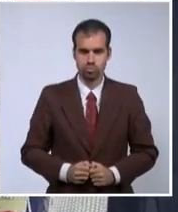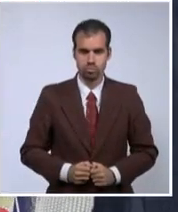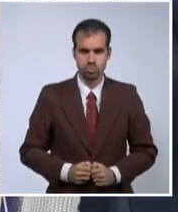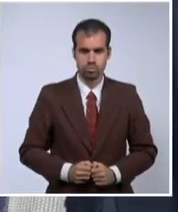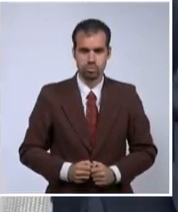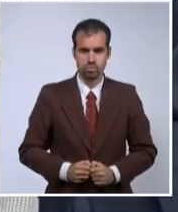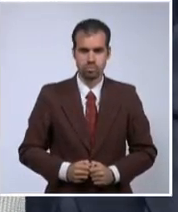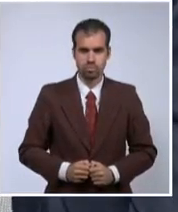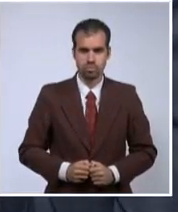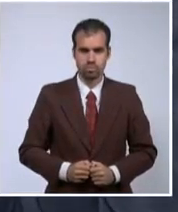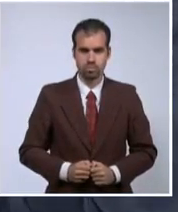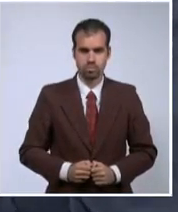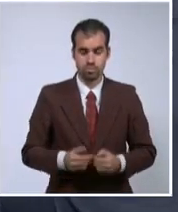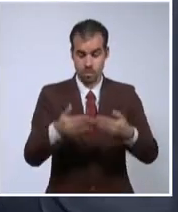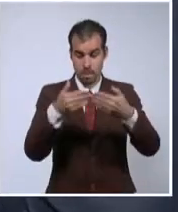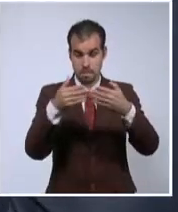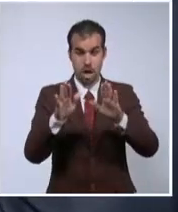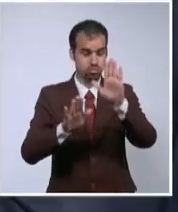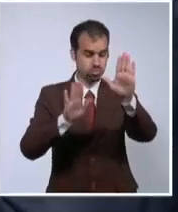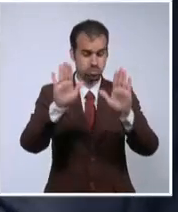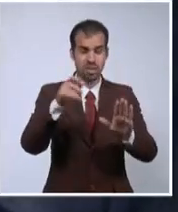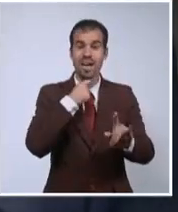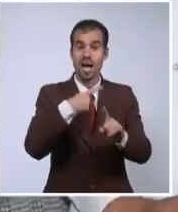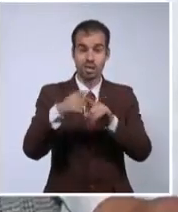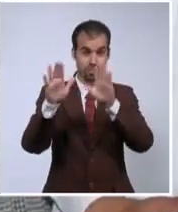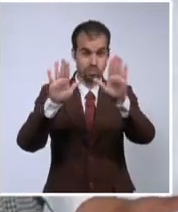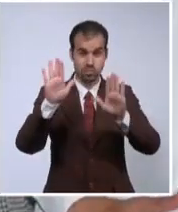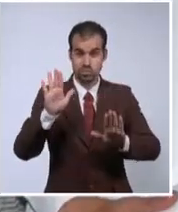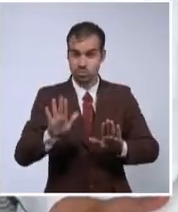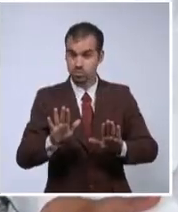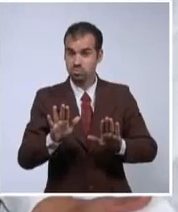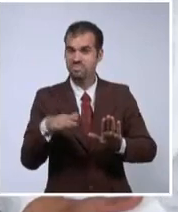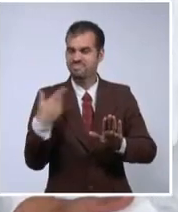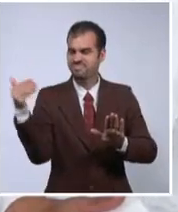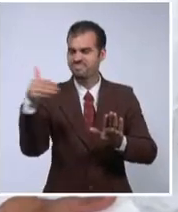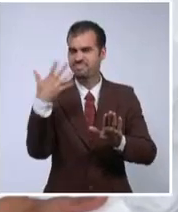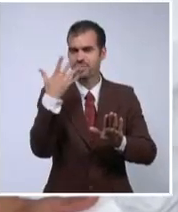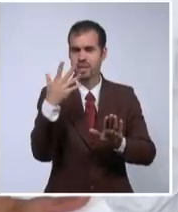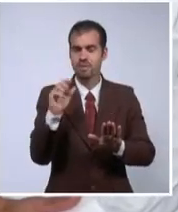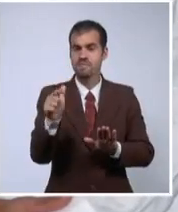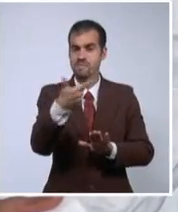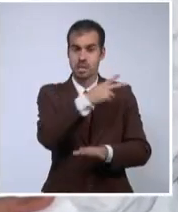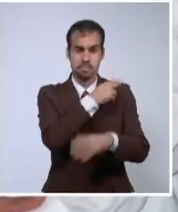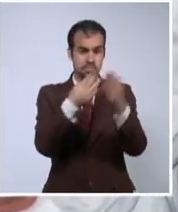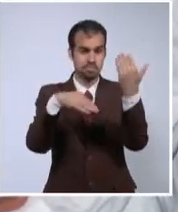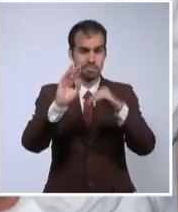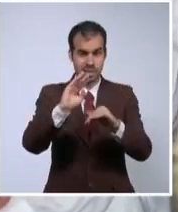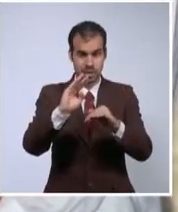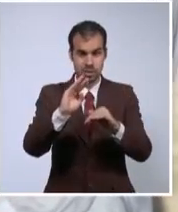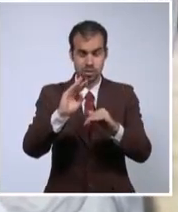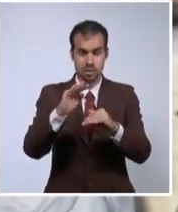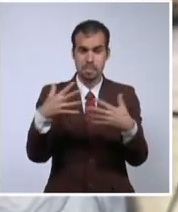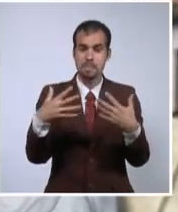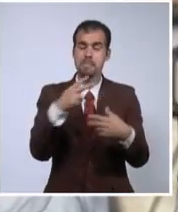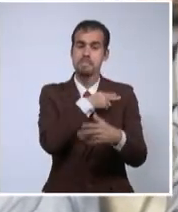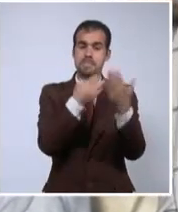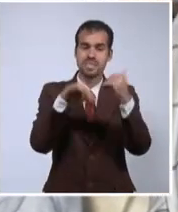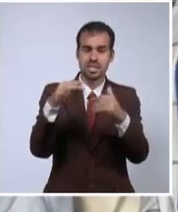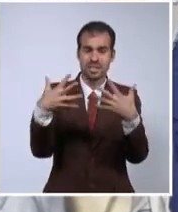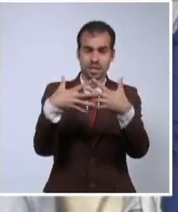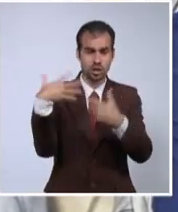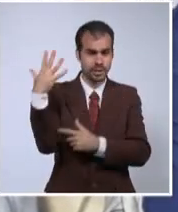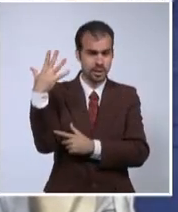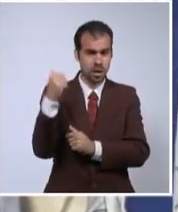La apertura de la exposición contó con la asistencia del viceministro del MINREX, Gerardo Peñalver, y